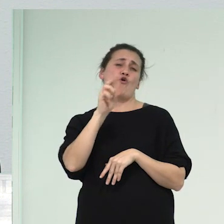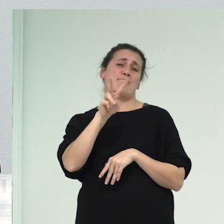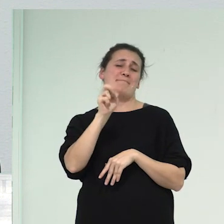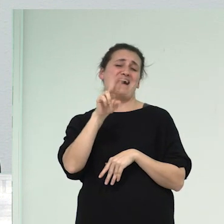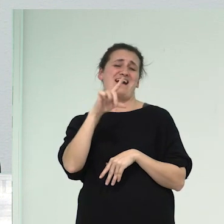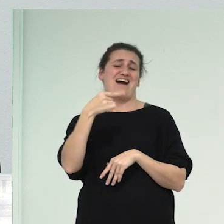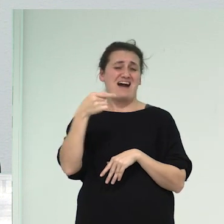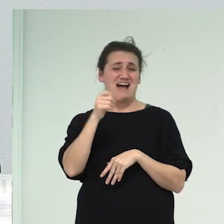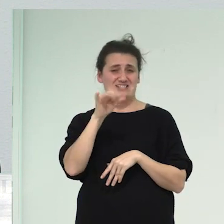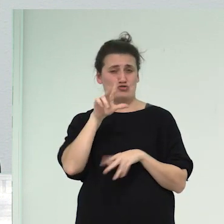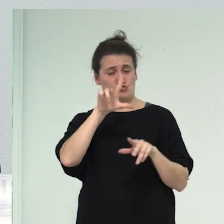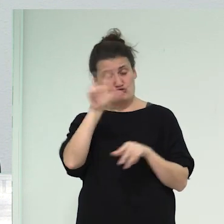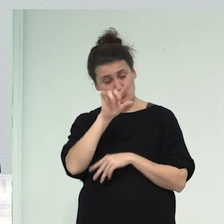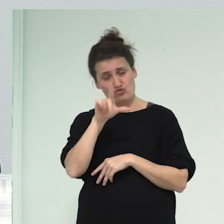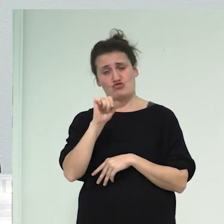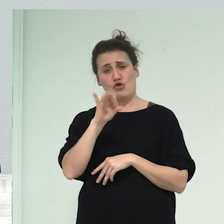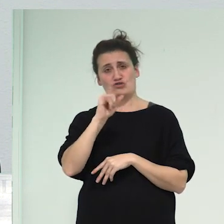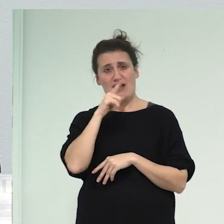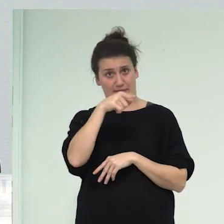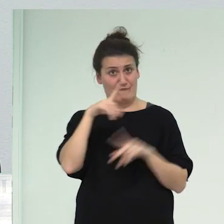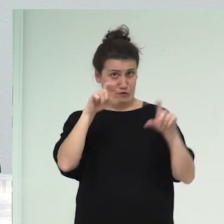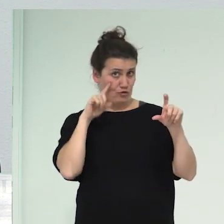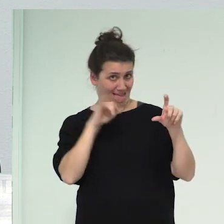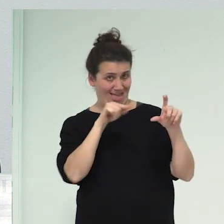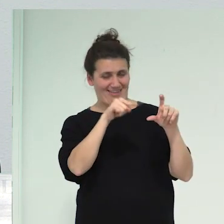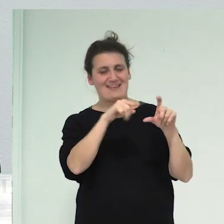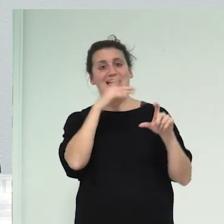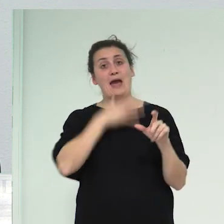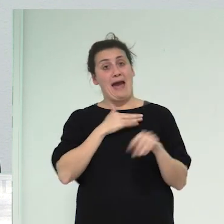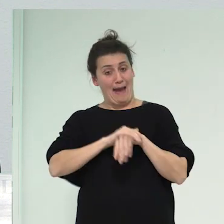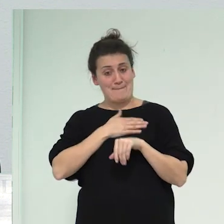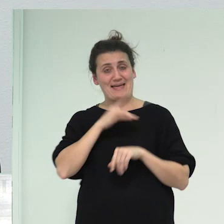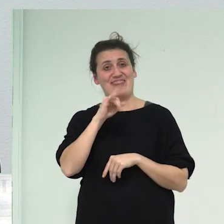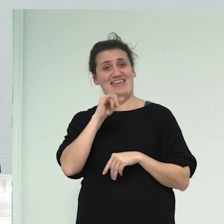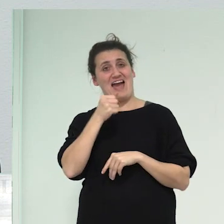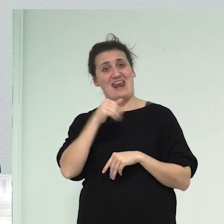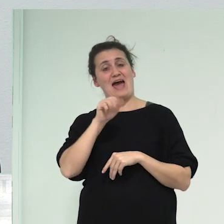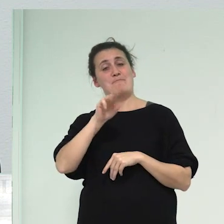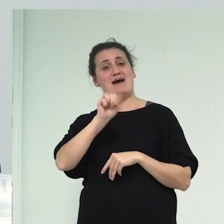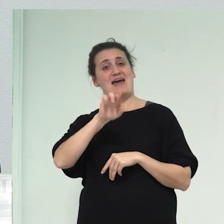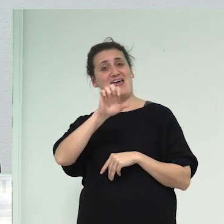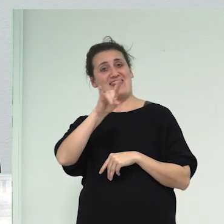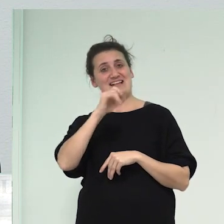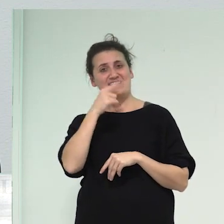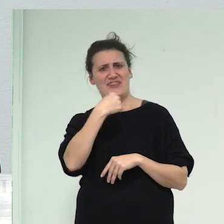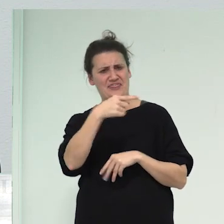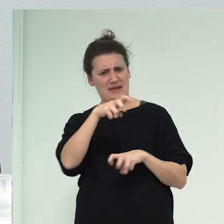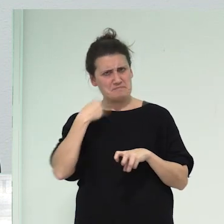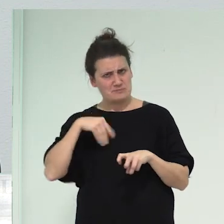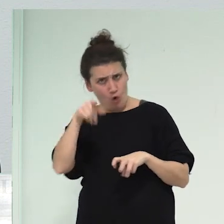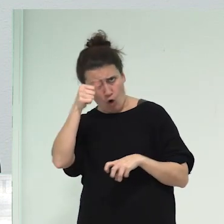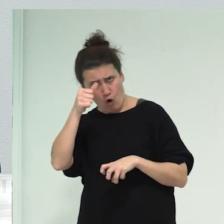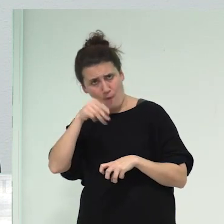Estaba ahí, salen las fotos. Mi amiga Diana Paredes dice que Mario Vargas